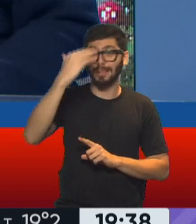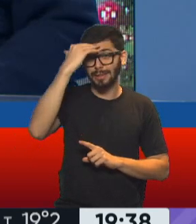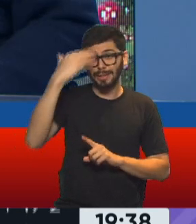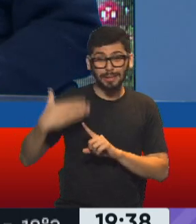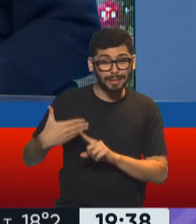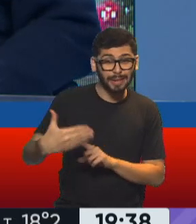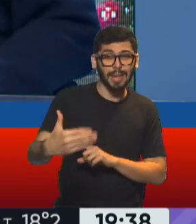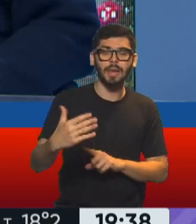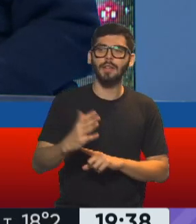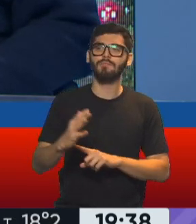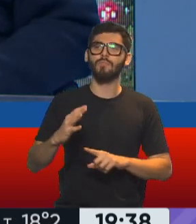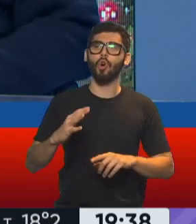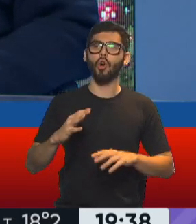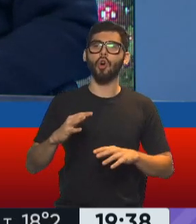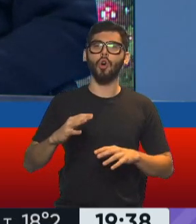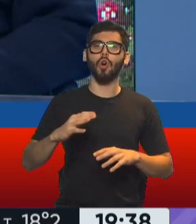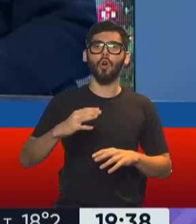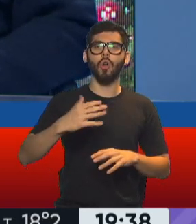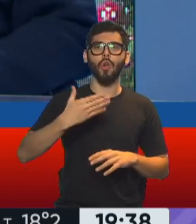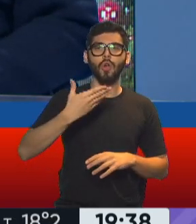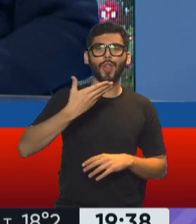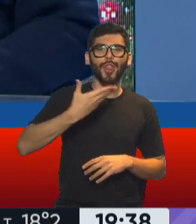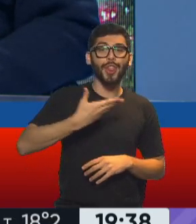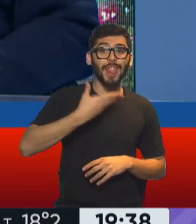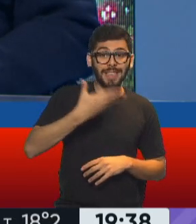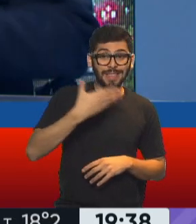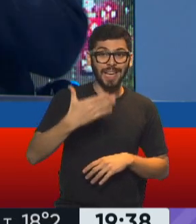algún tipo de alusión al fraude,